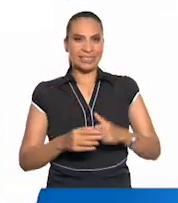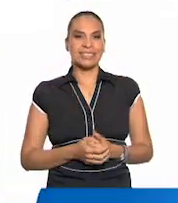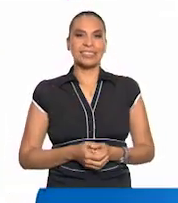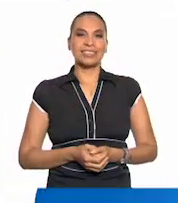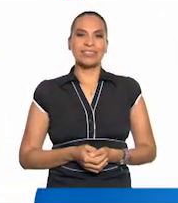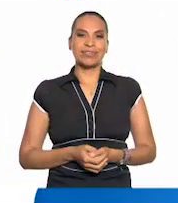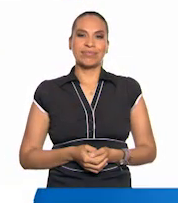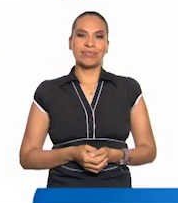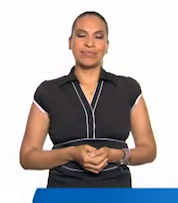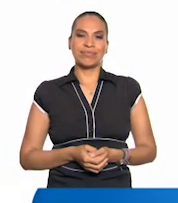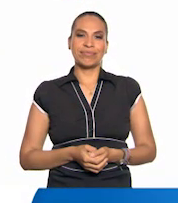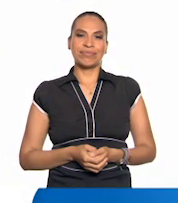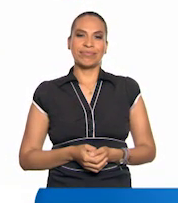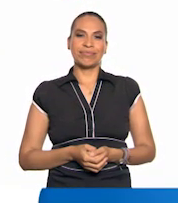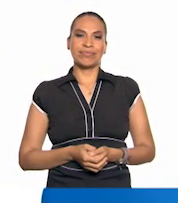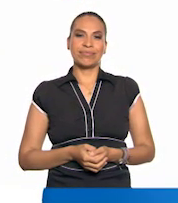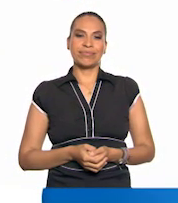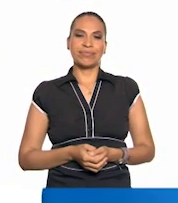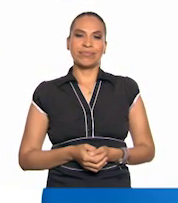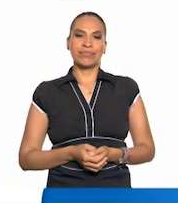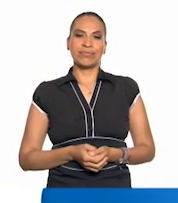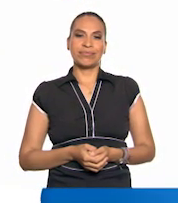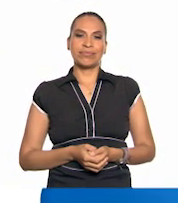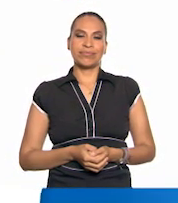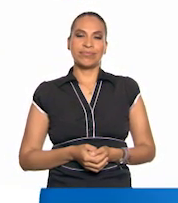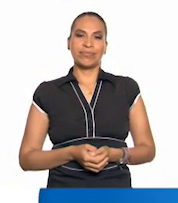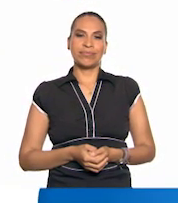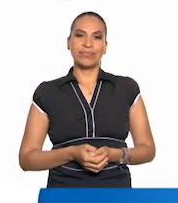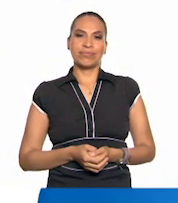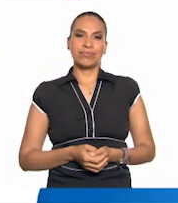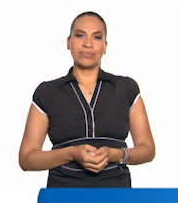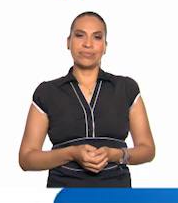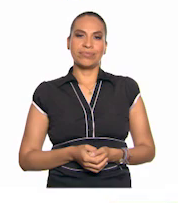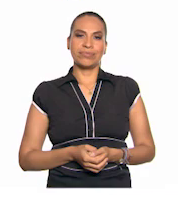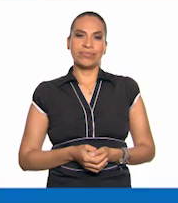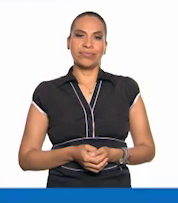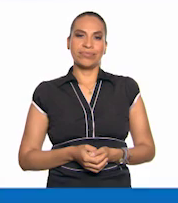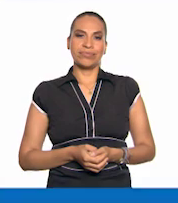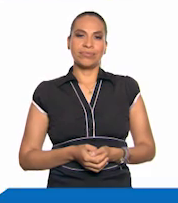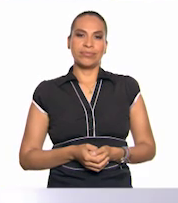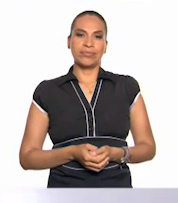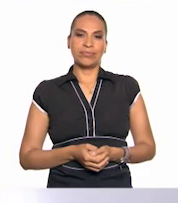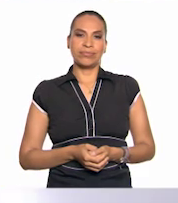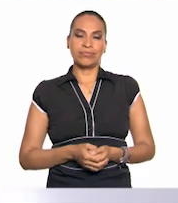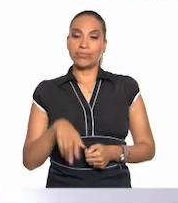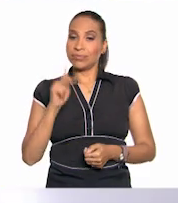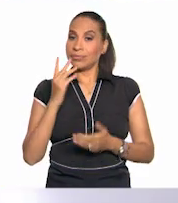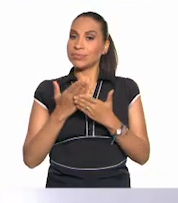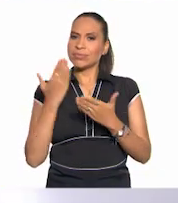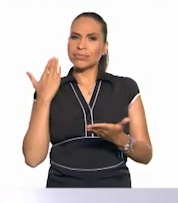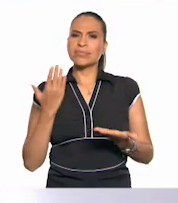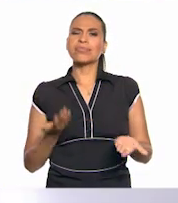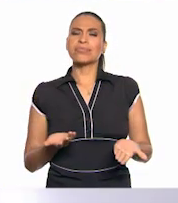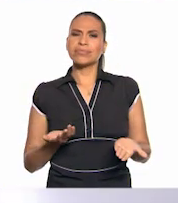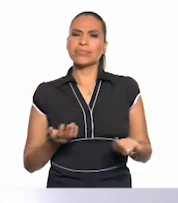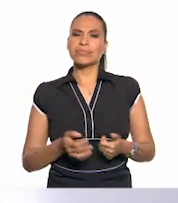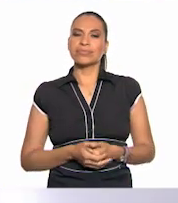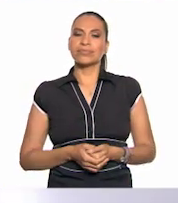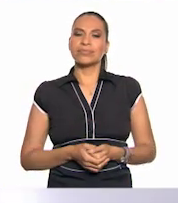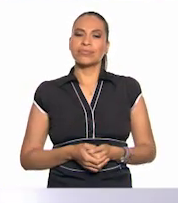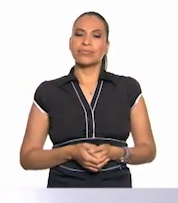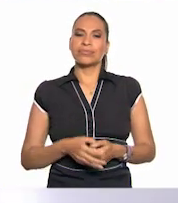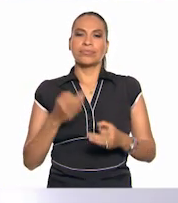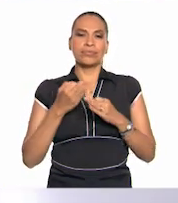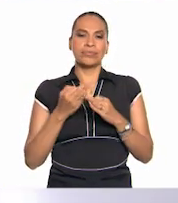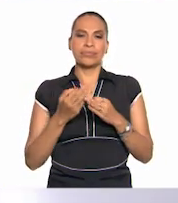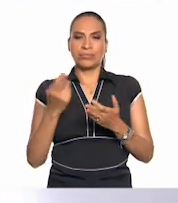Thank you. Pero antes,